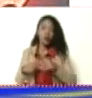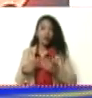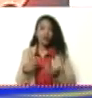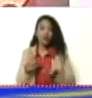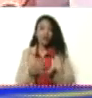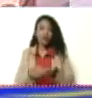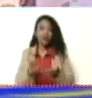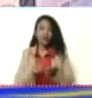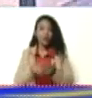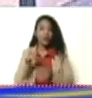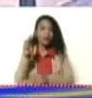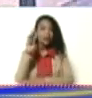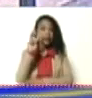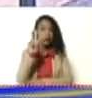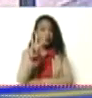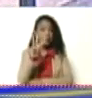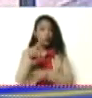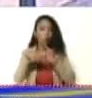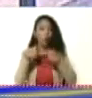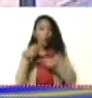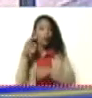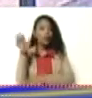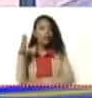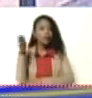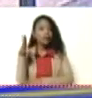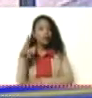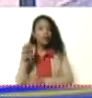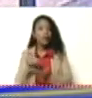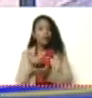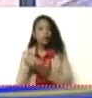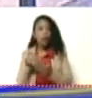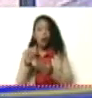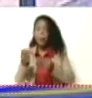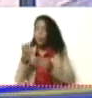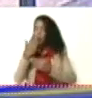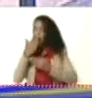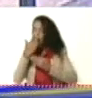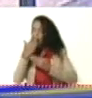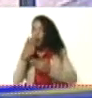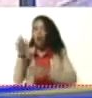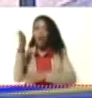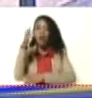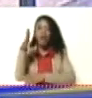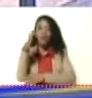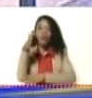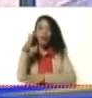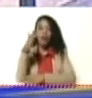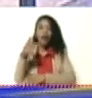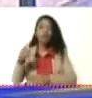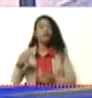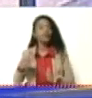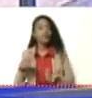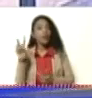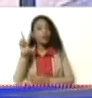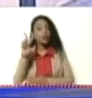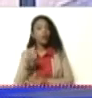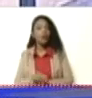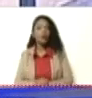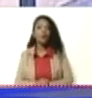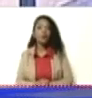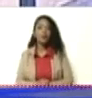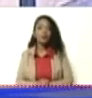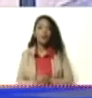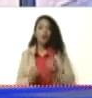reivindicación del tricolor nacional. Los veo abrazando y besando la bandera nacional. Entre ellos veo